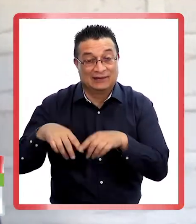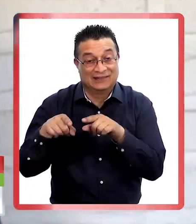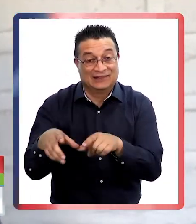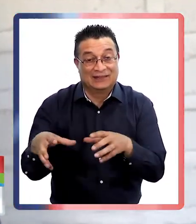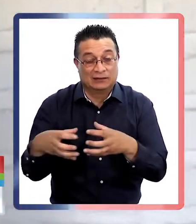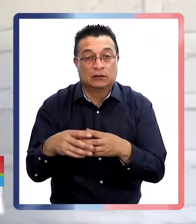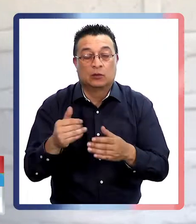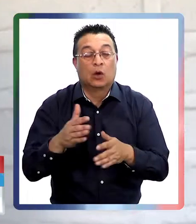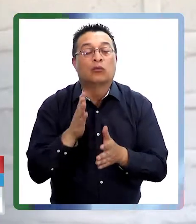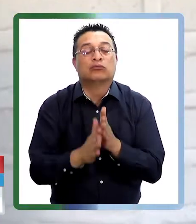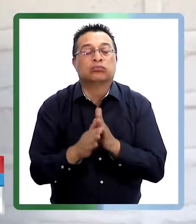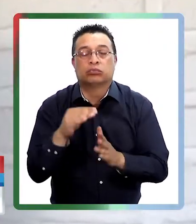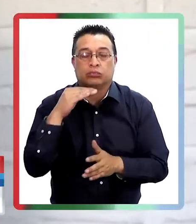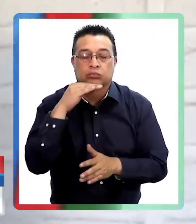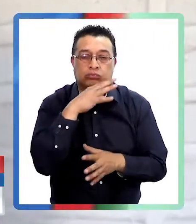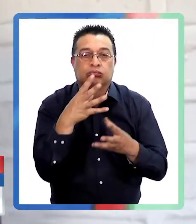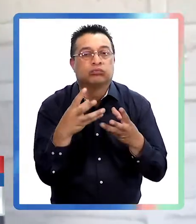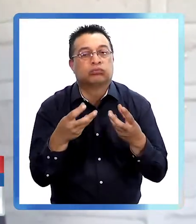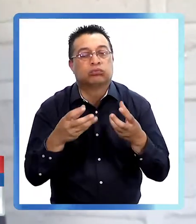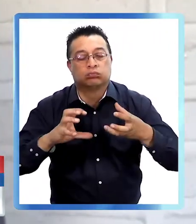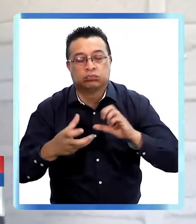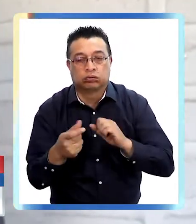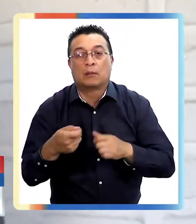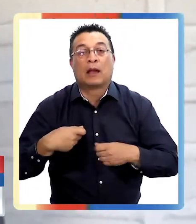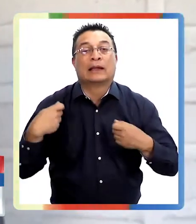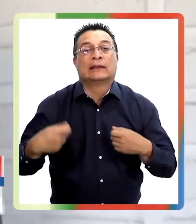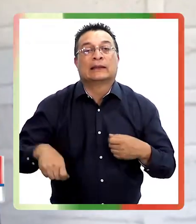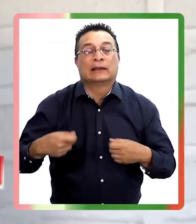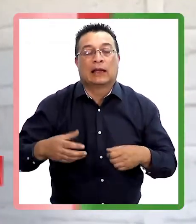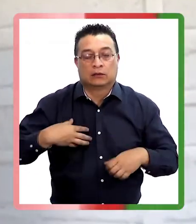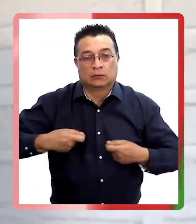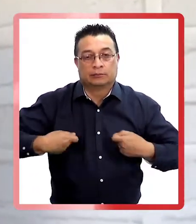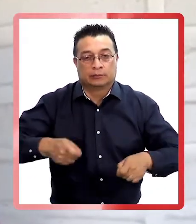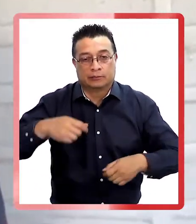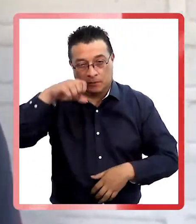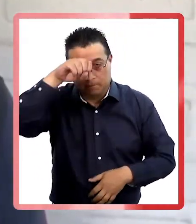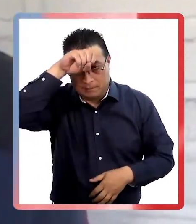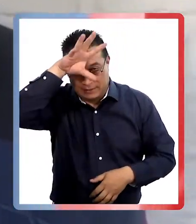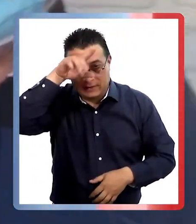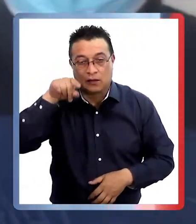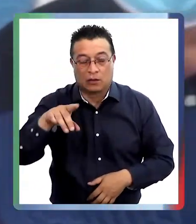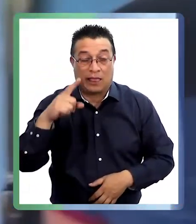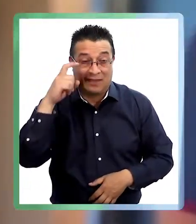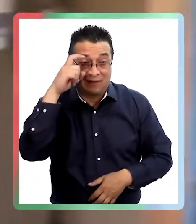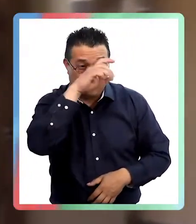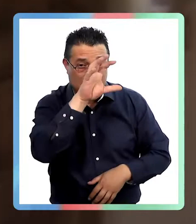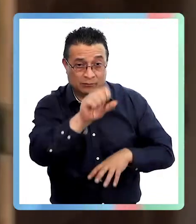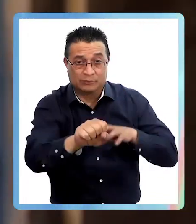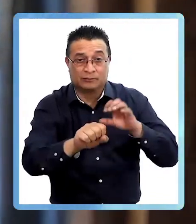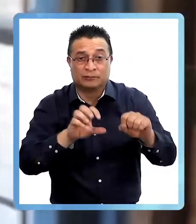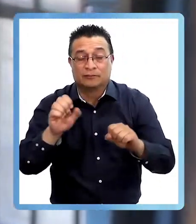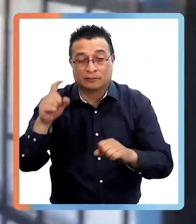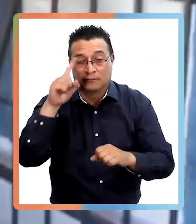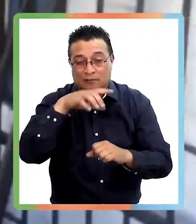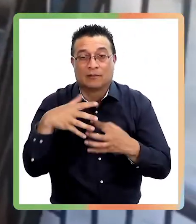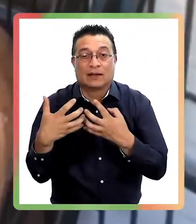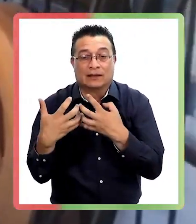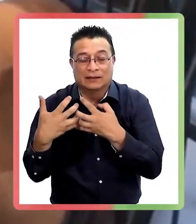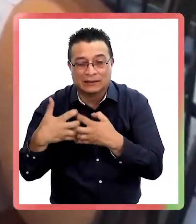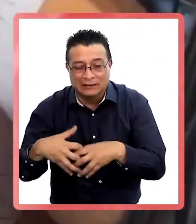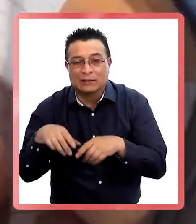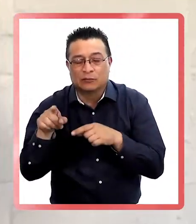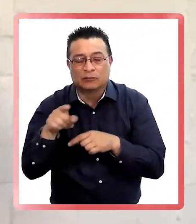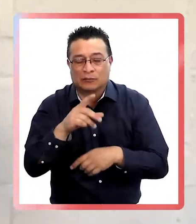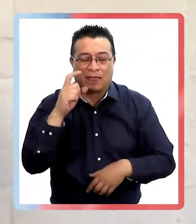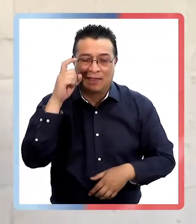tienen un desgaste rápido y tienen un costo alto para el minero. Muchas veces cuesta conseguirlo, sobre todo lo que son los equipos de